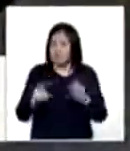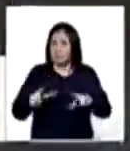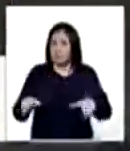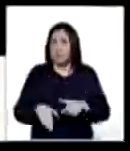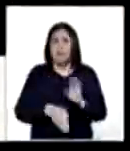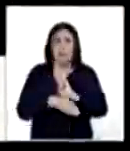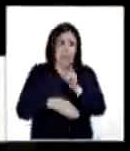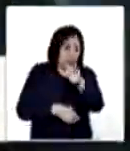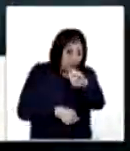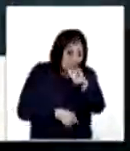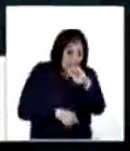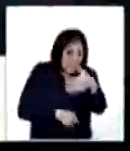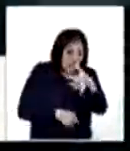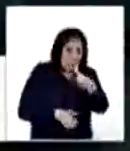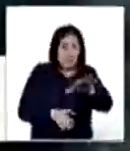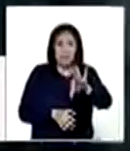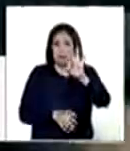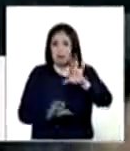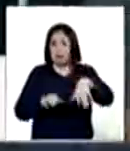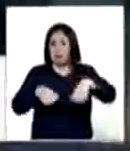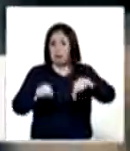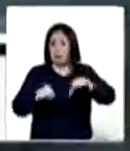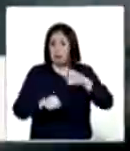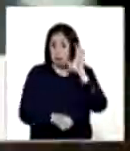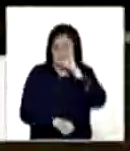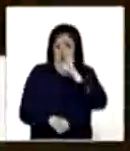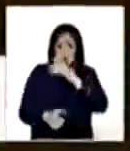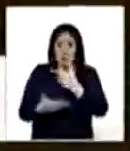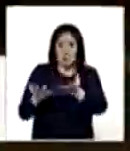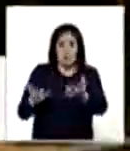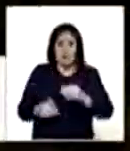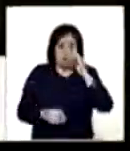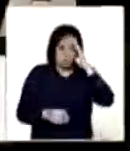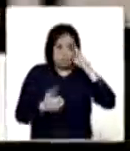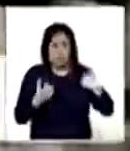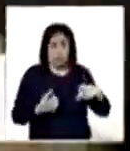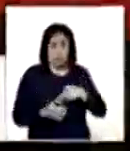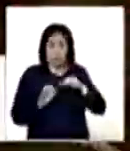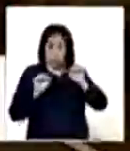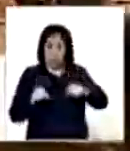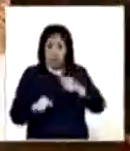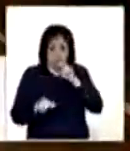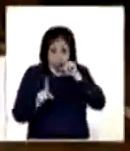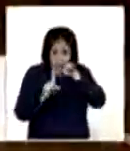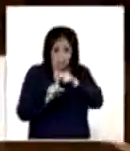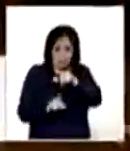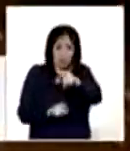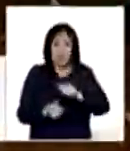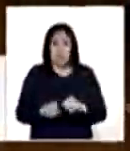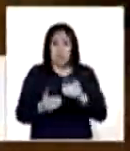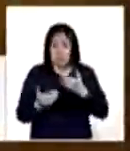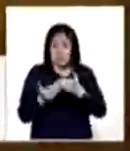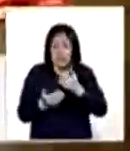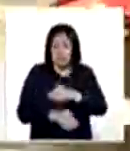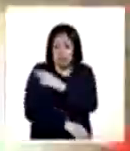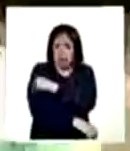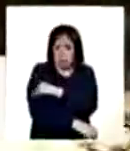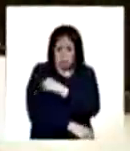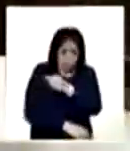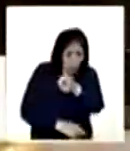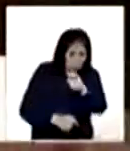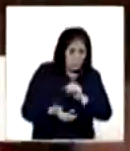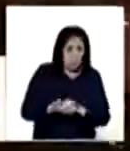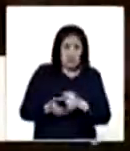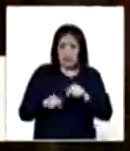está la moto que estaban buscando la policía y que nosotros también finalmente logramos ver cerca al hospital Rebagliati. En